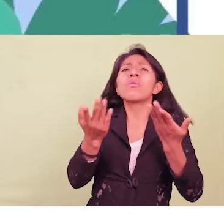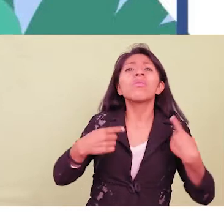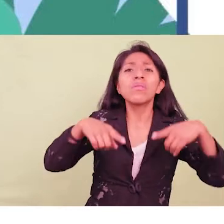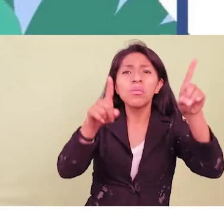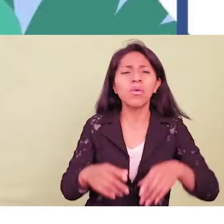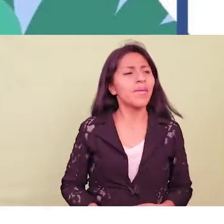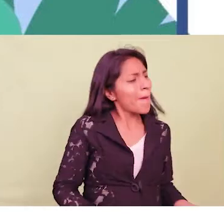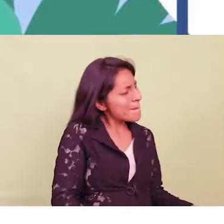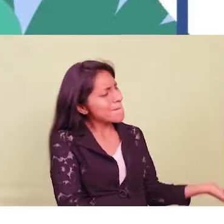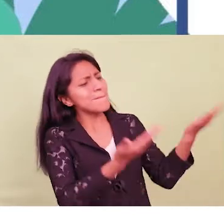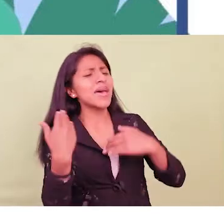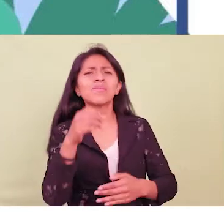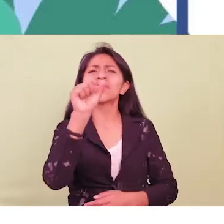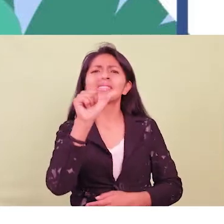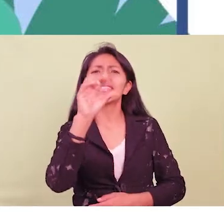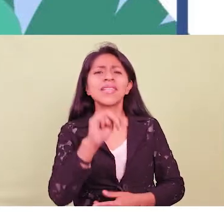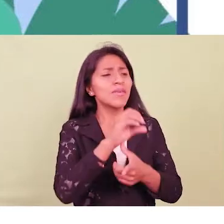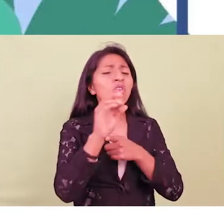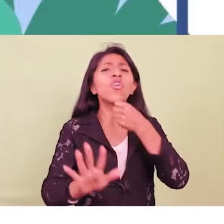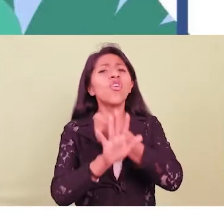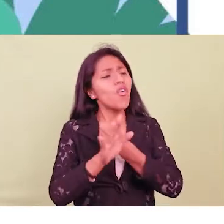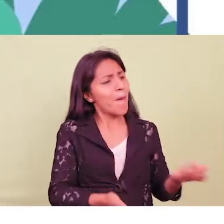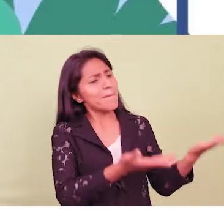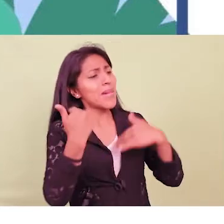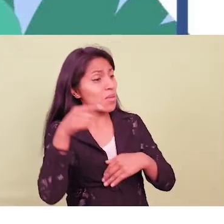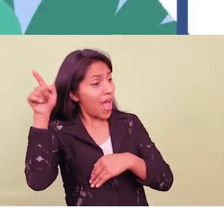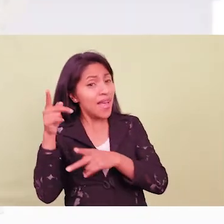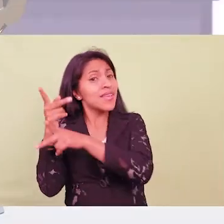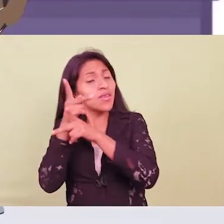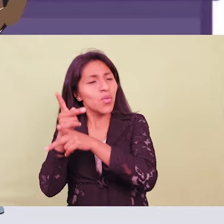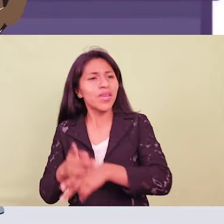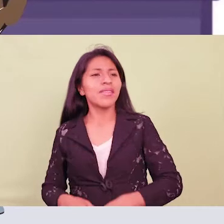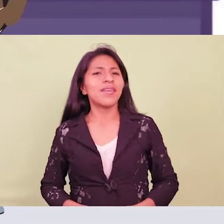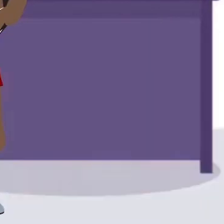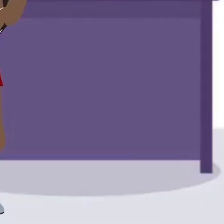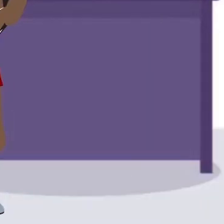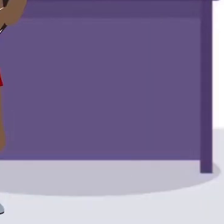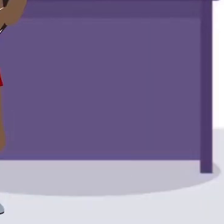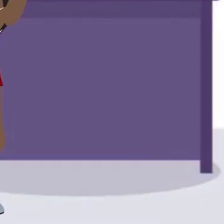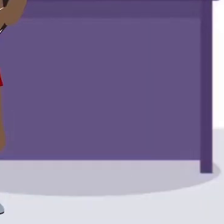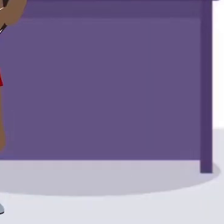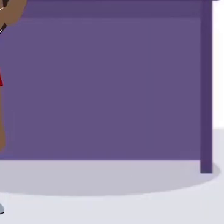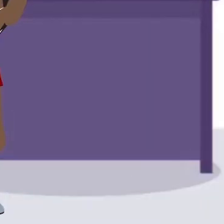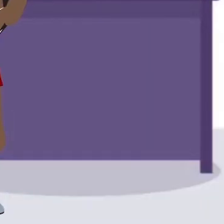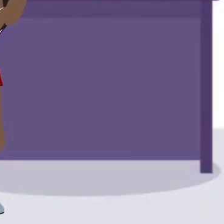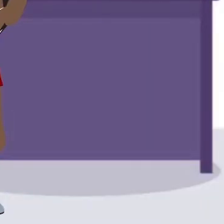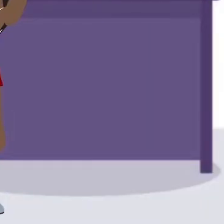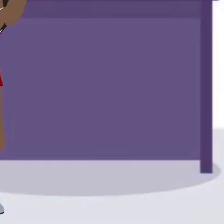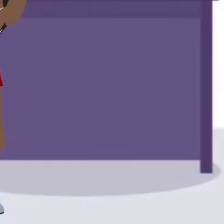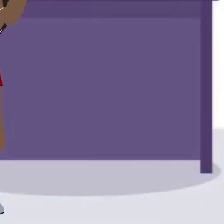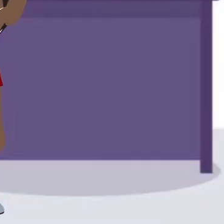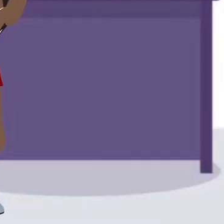irme. Vamos ahora nomás a Reslima o a la Defensoría. Allá te van a ayudar. La felicito, doña María, que por fin haya puesto la